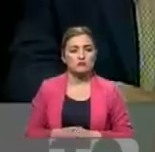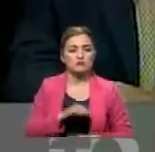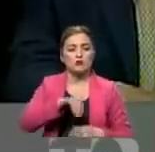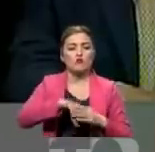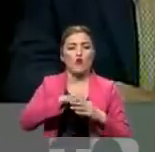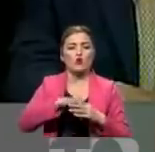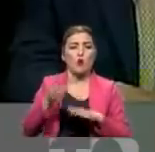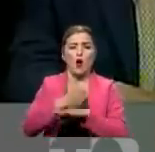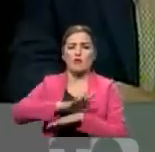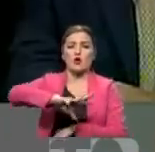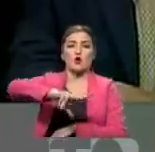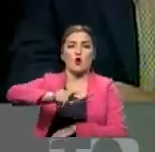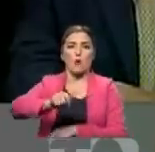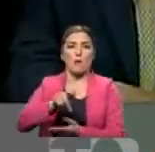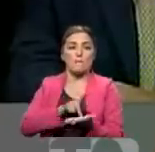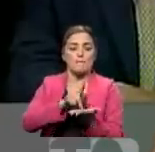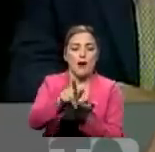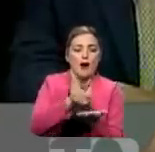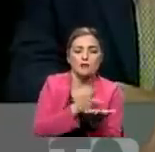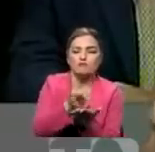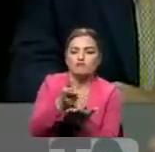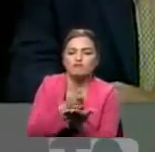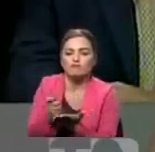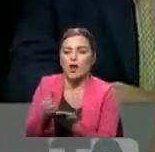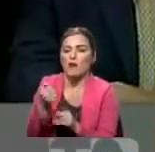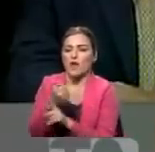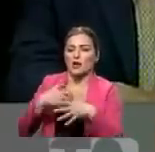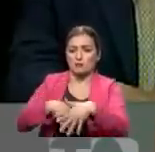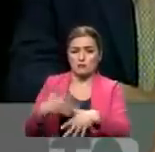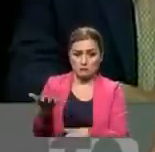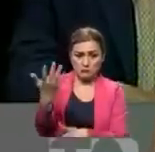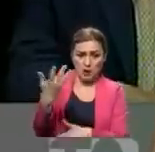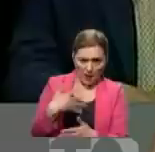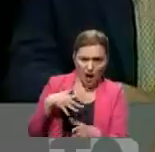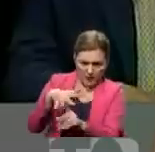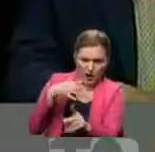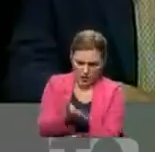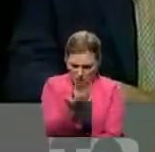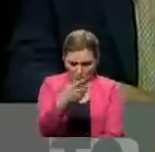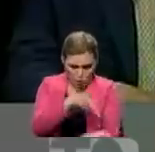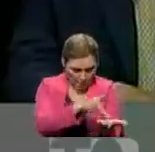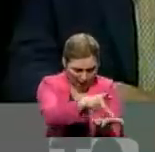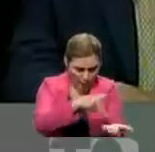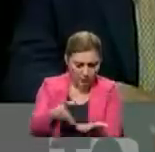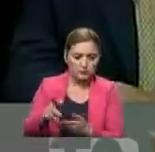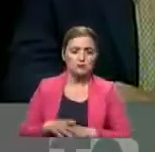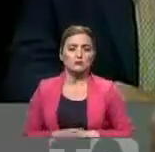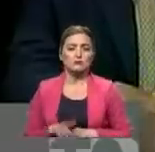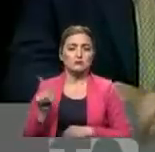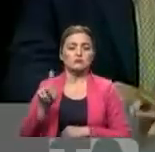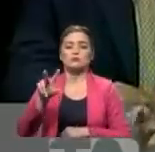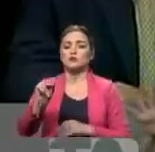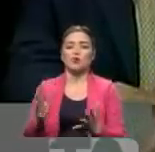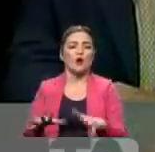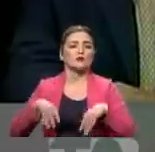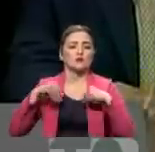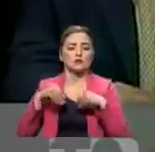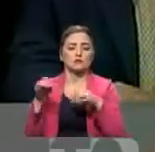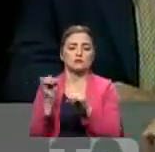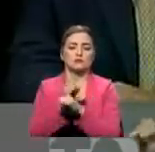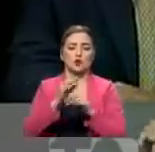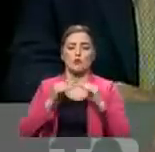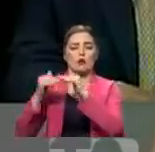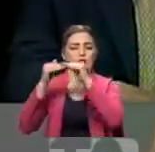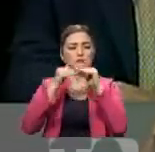que se robaron que están financiando las agresiones y los saqueos. Son ellos los que no quieren la institucionalidad democrática,